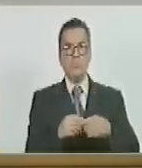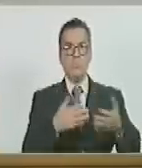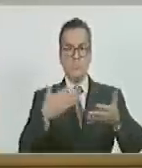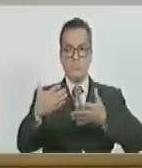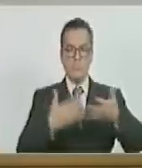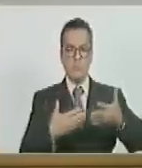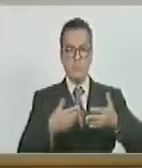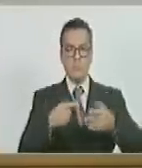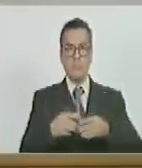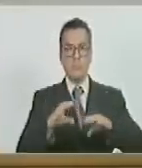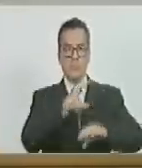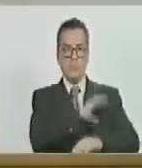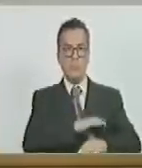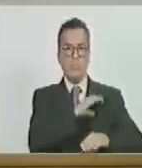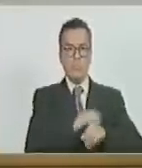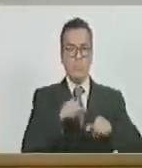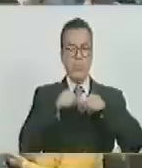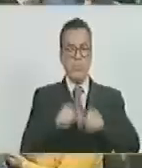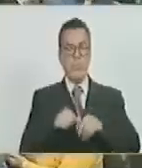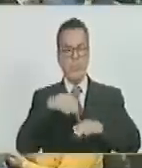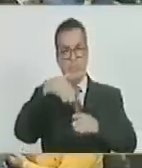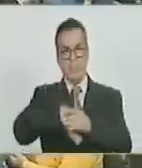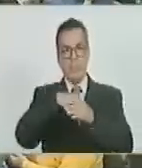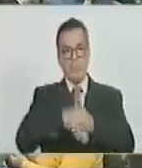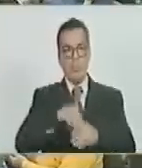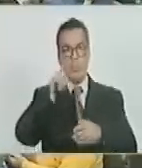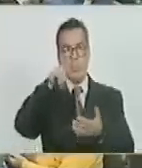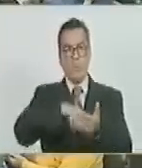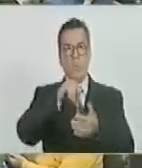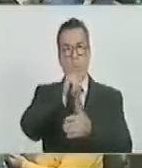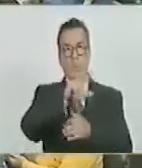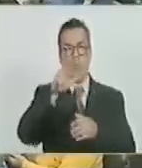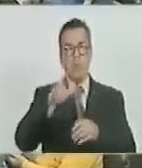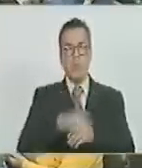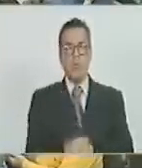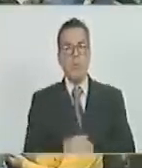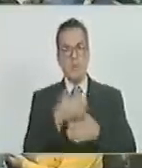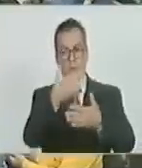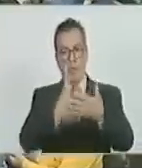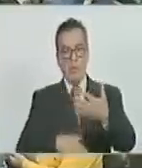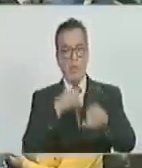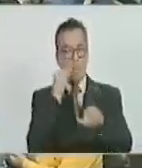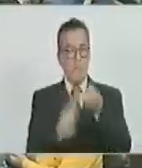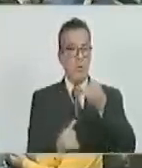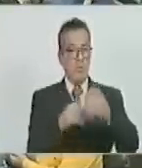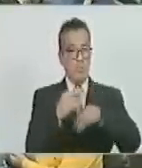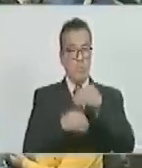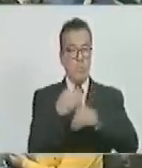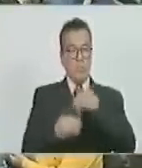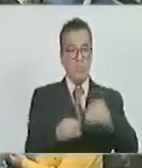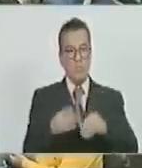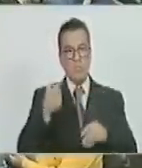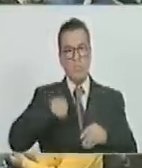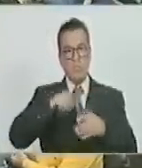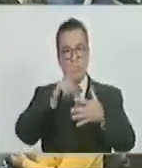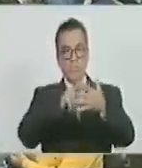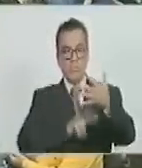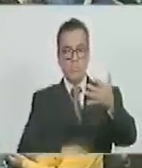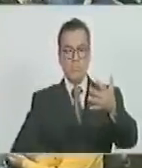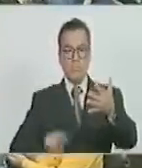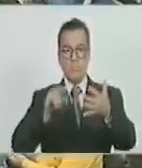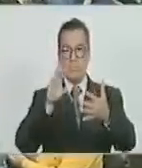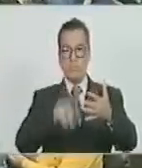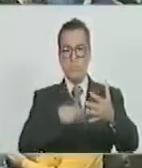Remisión por parte del Comité de Postulaciones Electorales 2023 del informe final de gestión que contiene la lista de